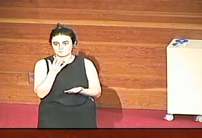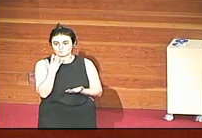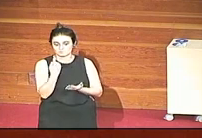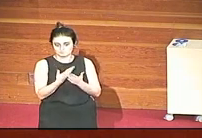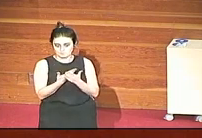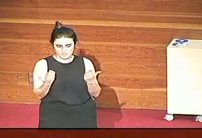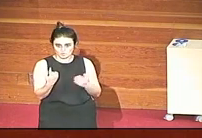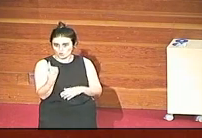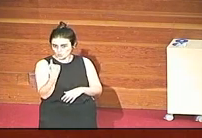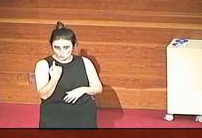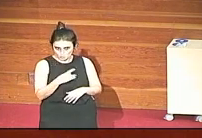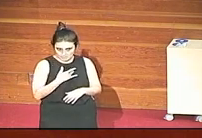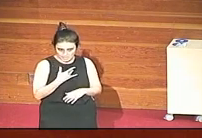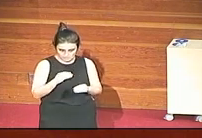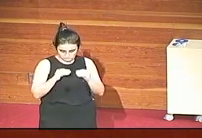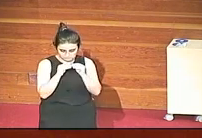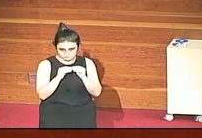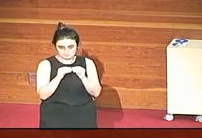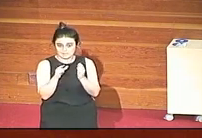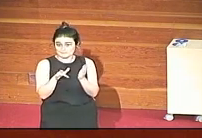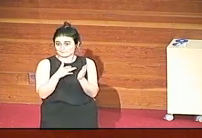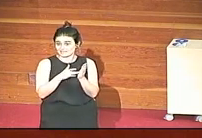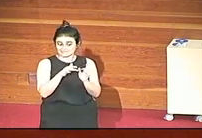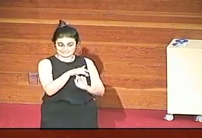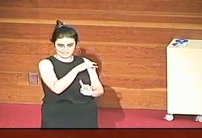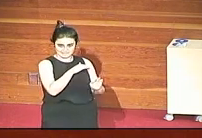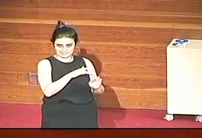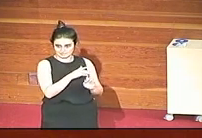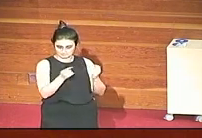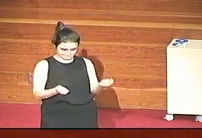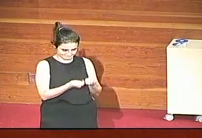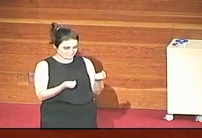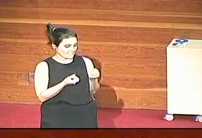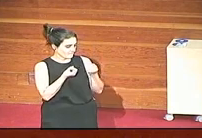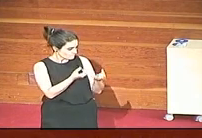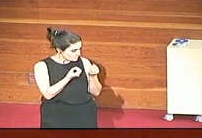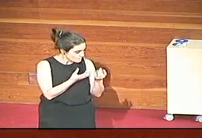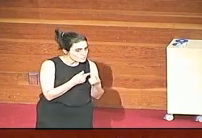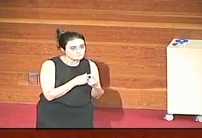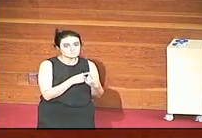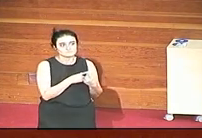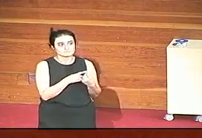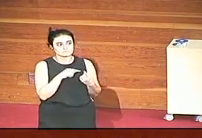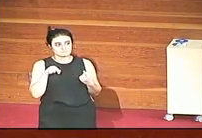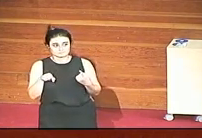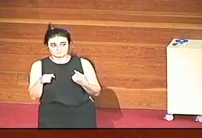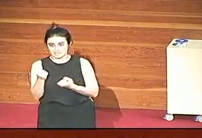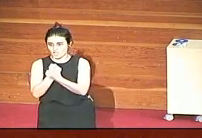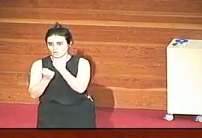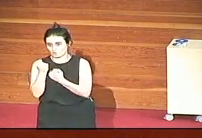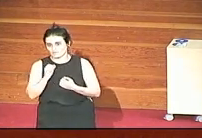periódico el mismo día en las páginas de medio ambiente se publican una serie de informaciones y en las de economía